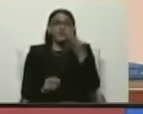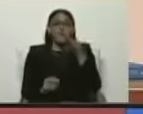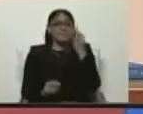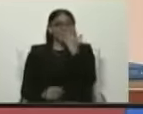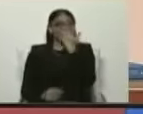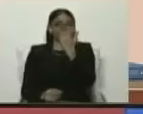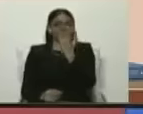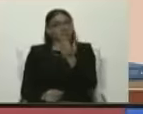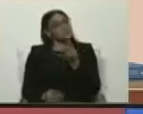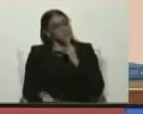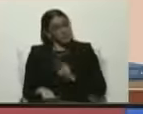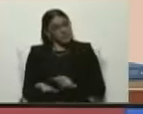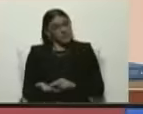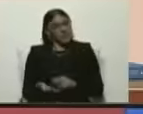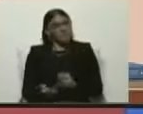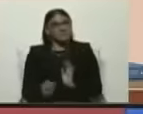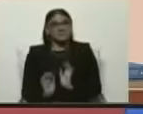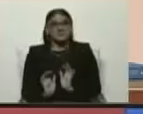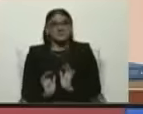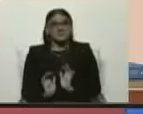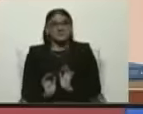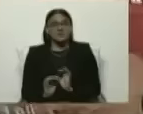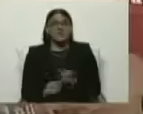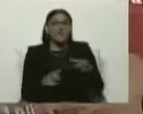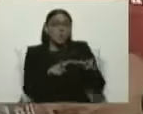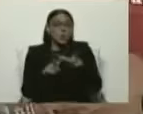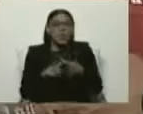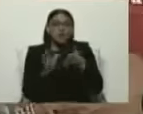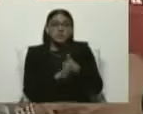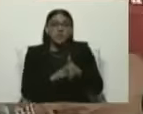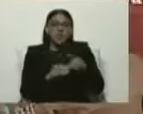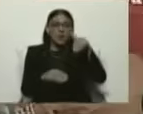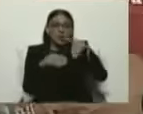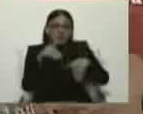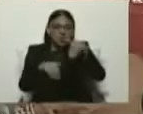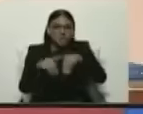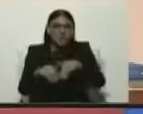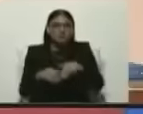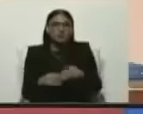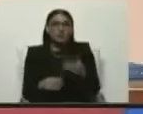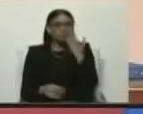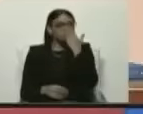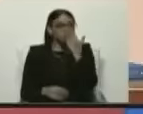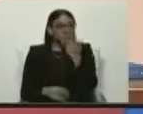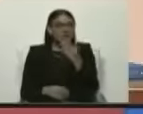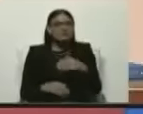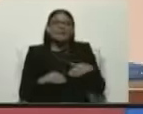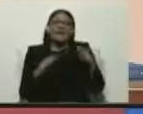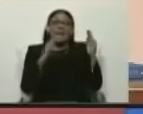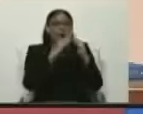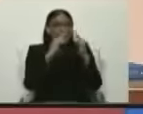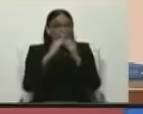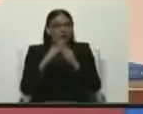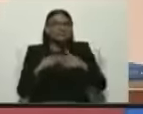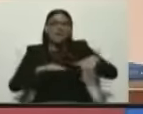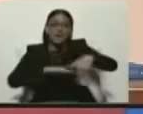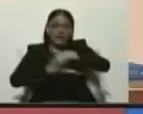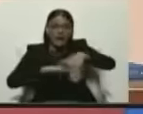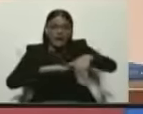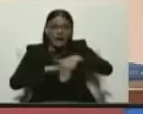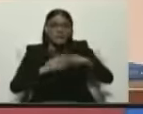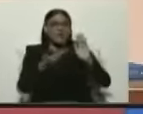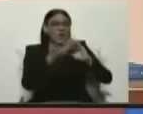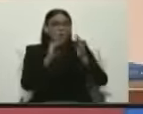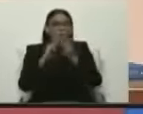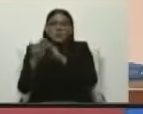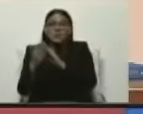¿verdad? De cada centro de votación, de cada hogar, de cada calle, de cada comunidad, de